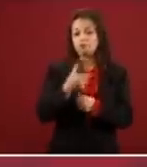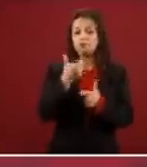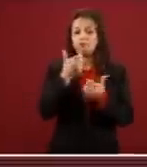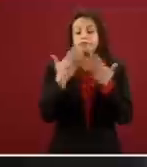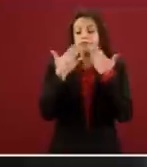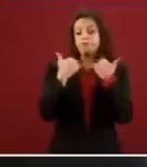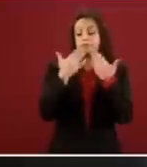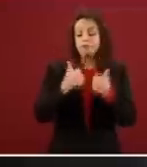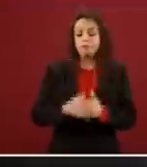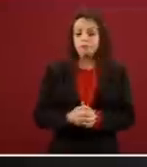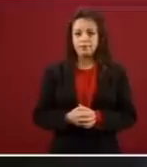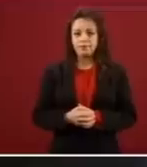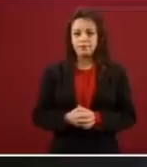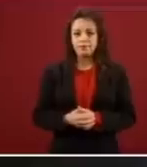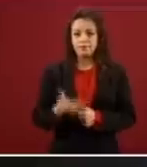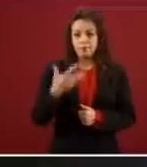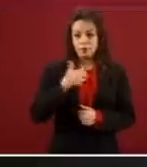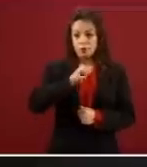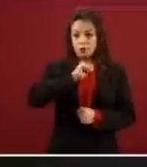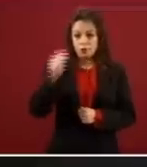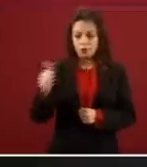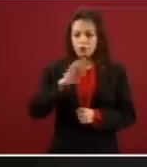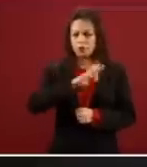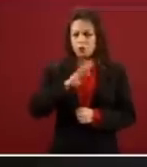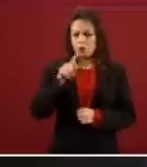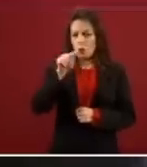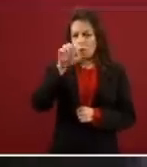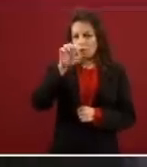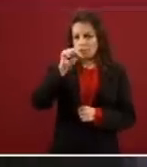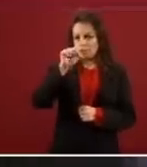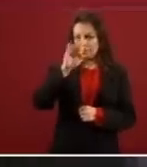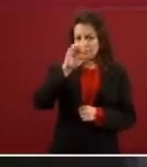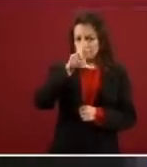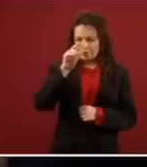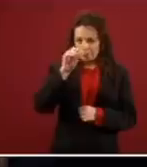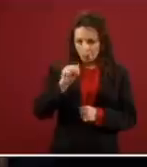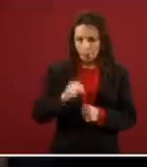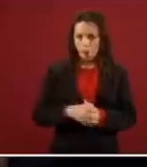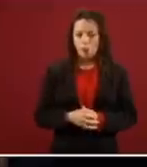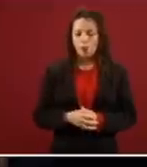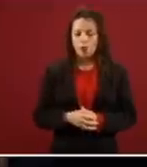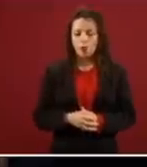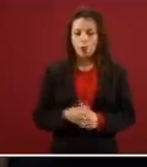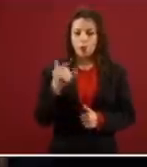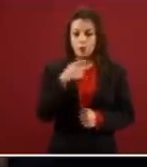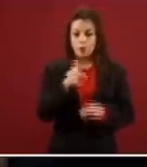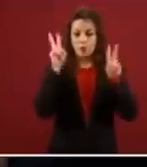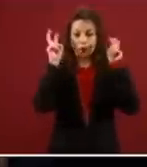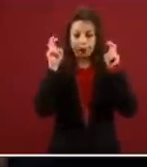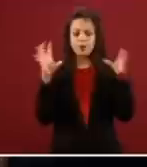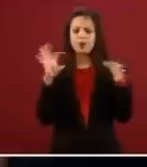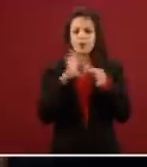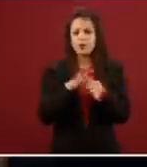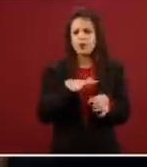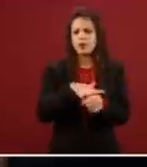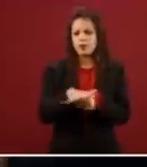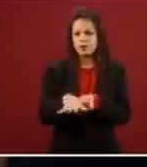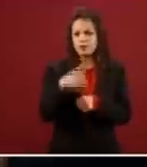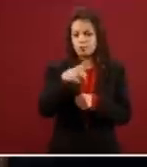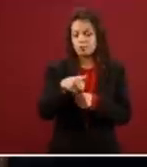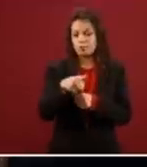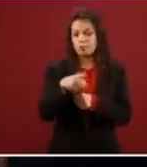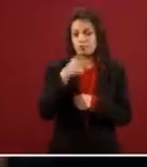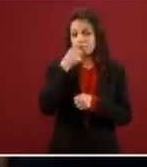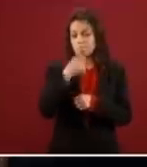tenemos nuevamente casos de posibles testaferros y un tema relacionado con la constitución de al